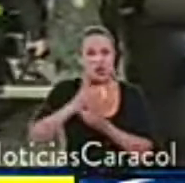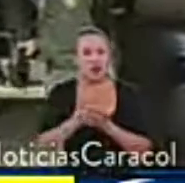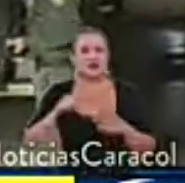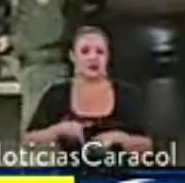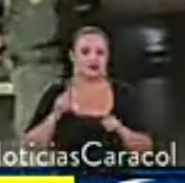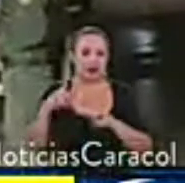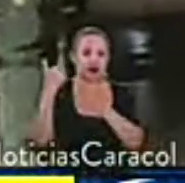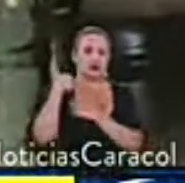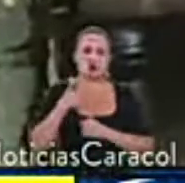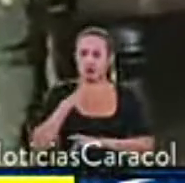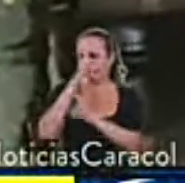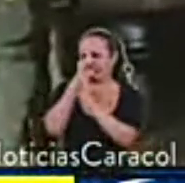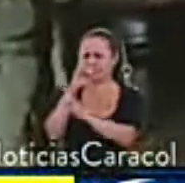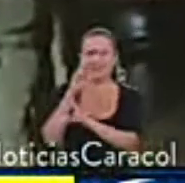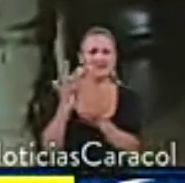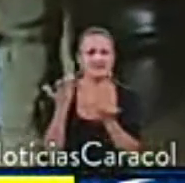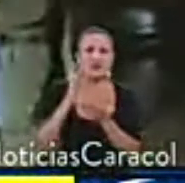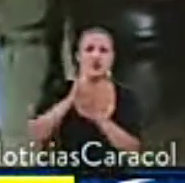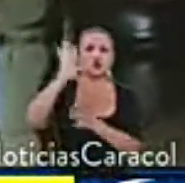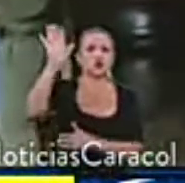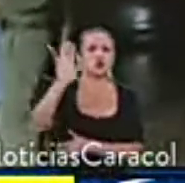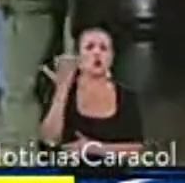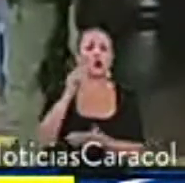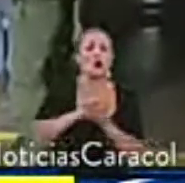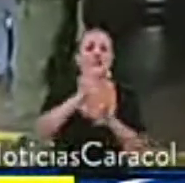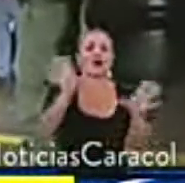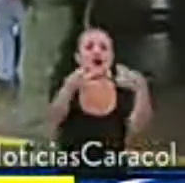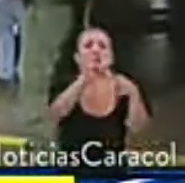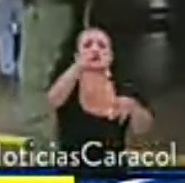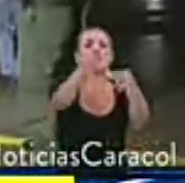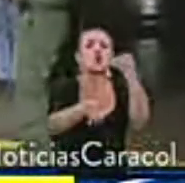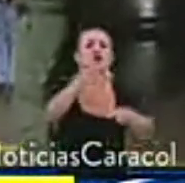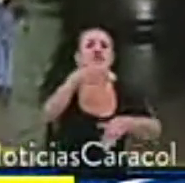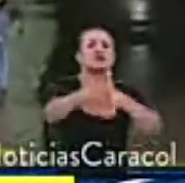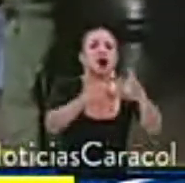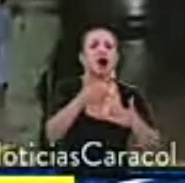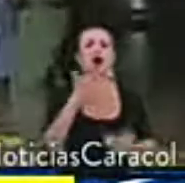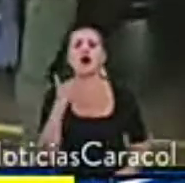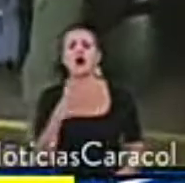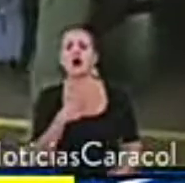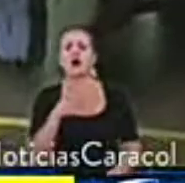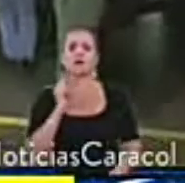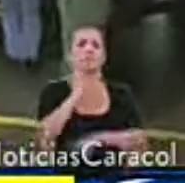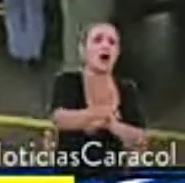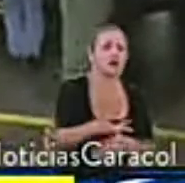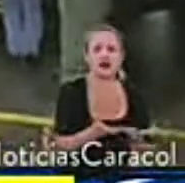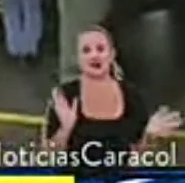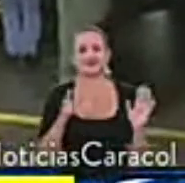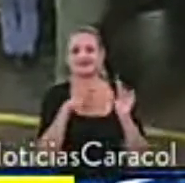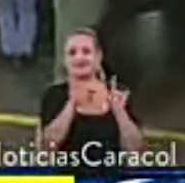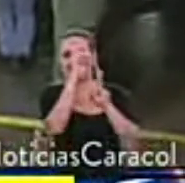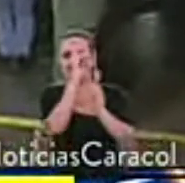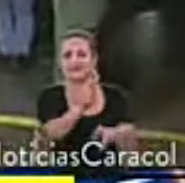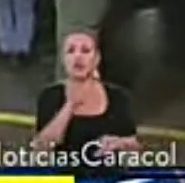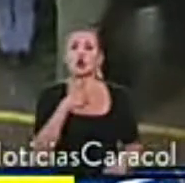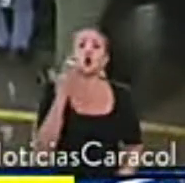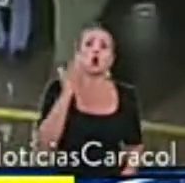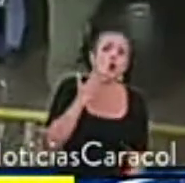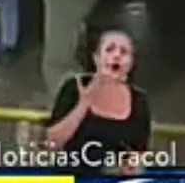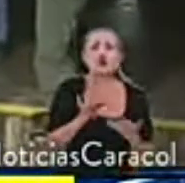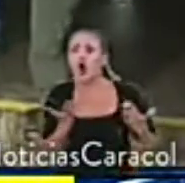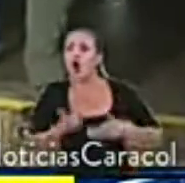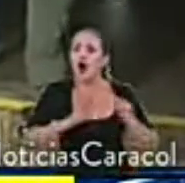independencia de la Corte Suprema de Justicia. Yo no te puedo decir exactamente cuándo lo van a enviar, porque eso ya es una autonomía de ellos. Aspiramos que